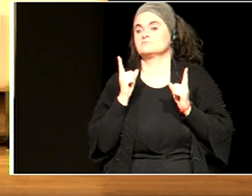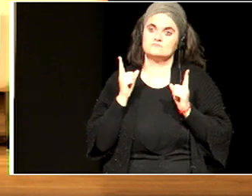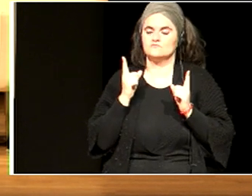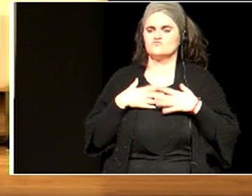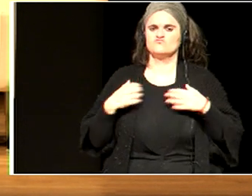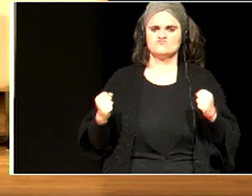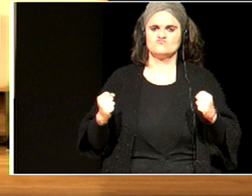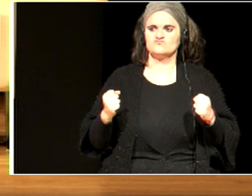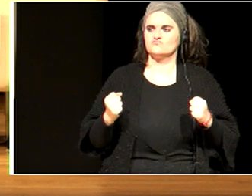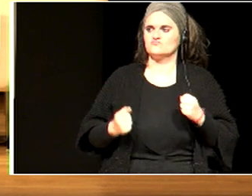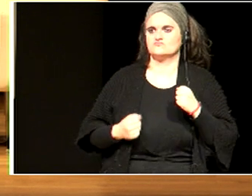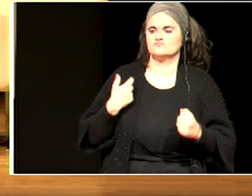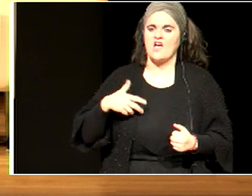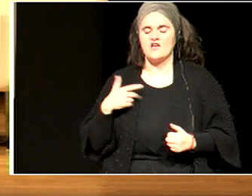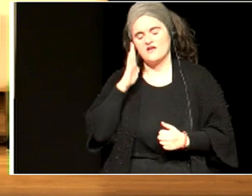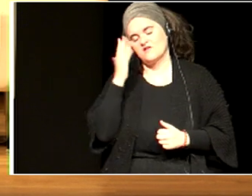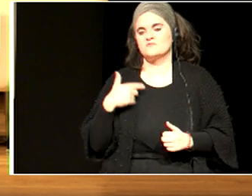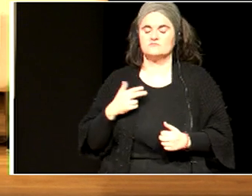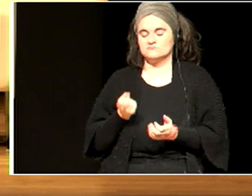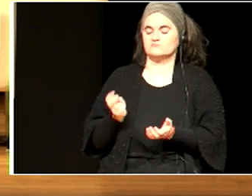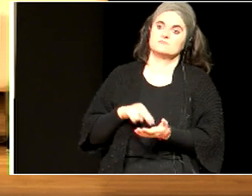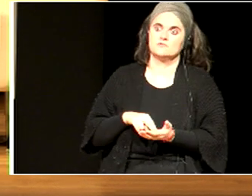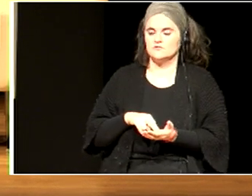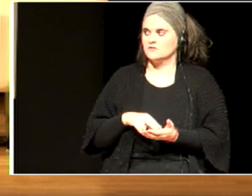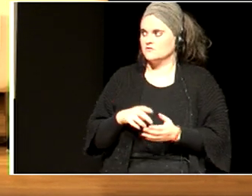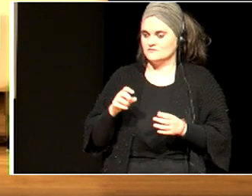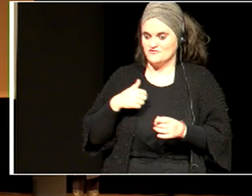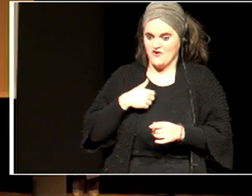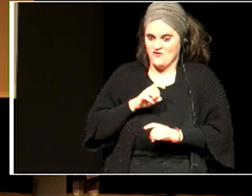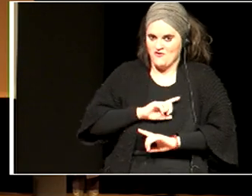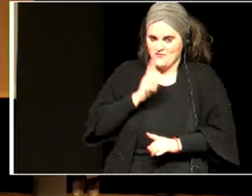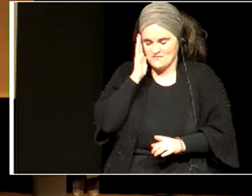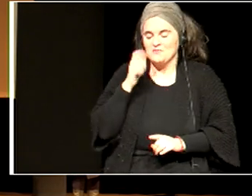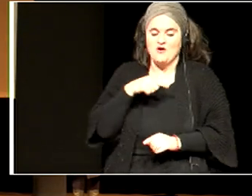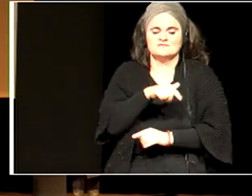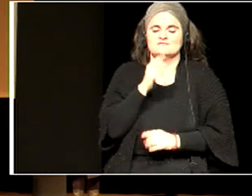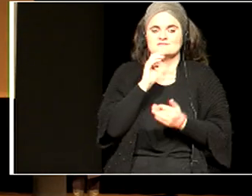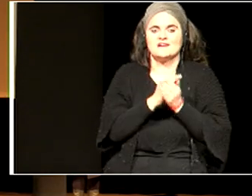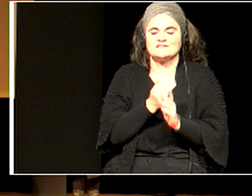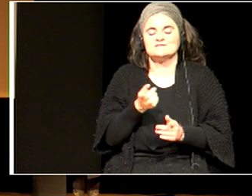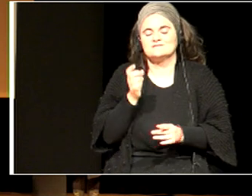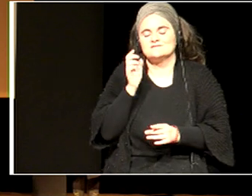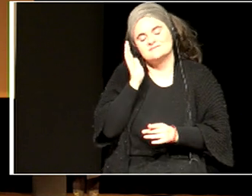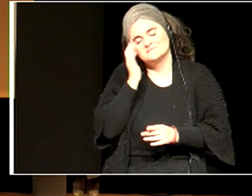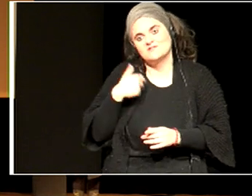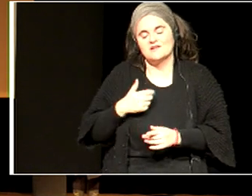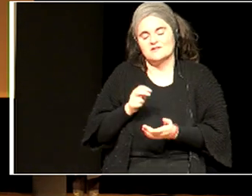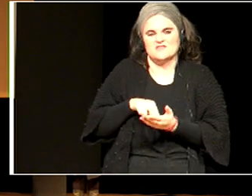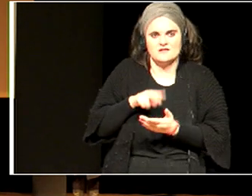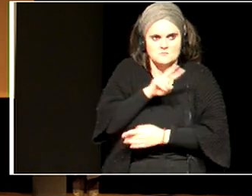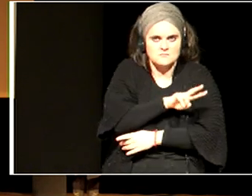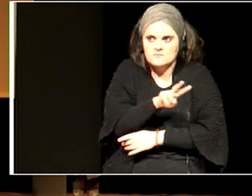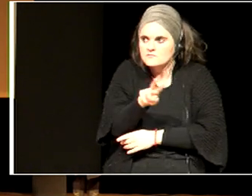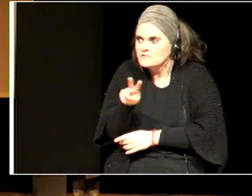energía hoy esté la tía ya dice ya dormir venga no como yo bueno yo dormí bogotá hice que sucios todo